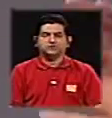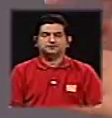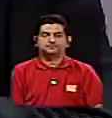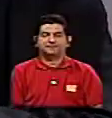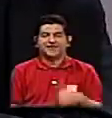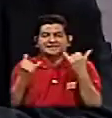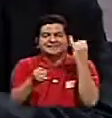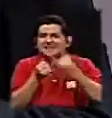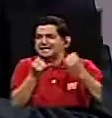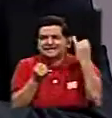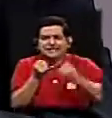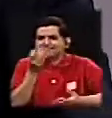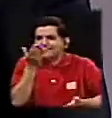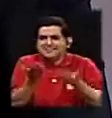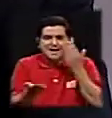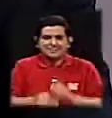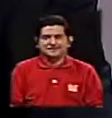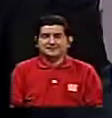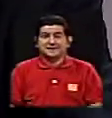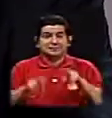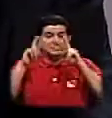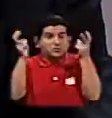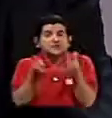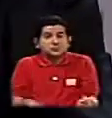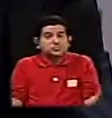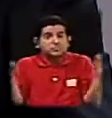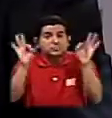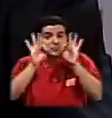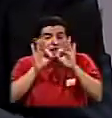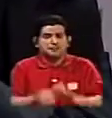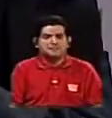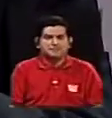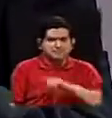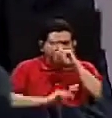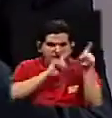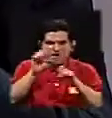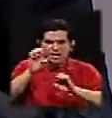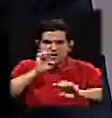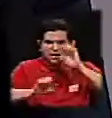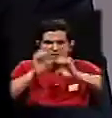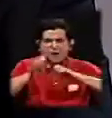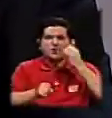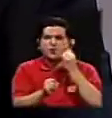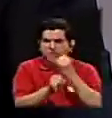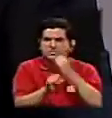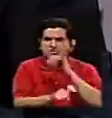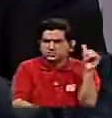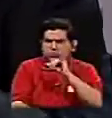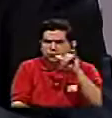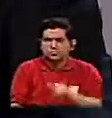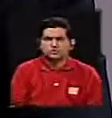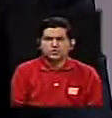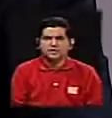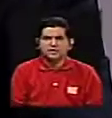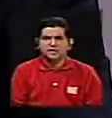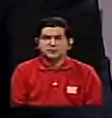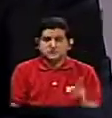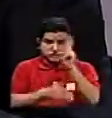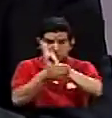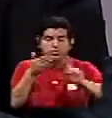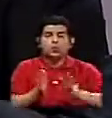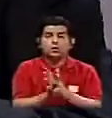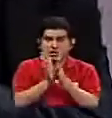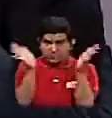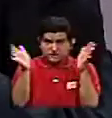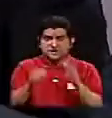irnos, y rápidamente, digamos que es un tema importante, también esta encuesta hace una valoración de las instituciones. Las universidades